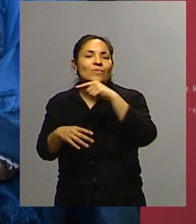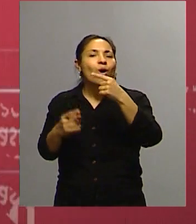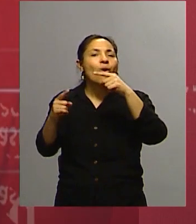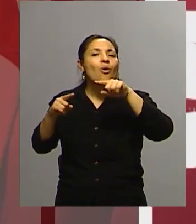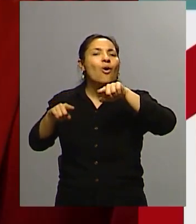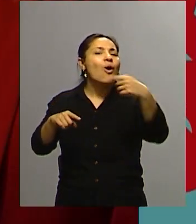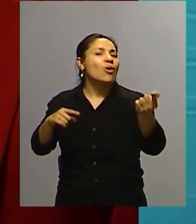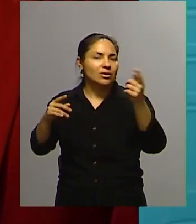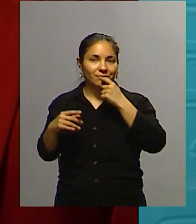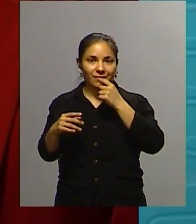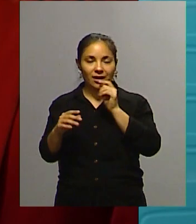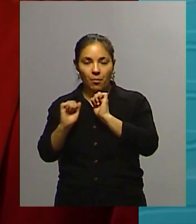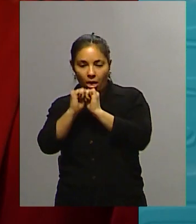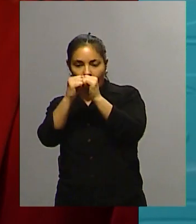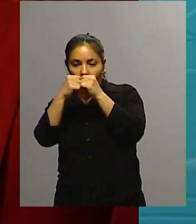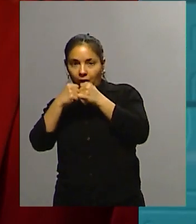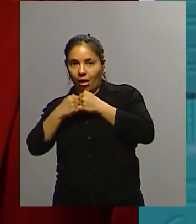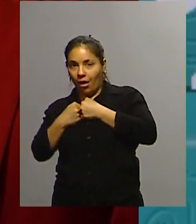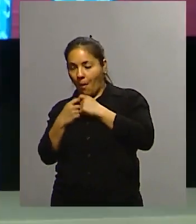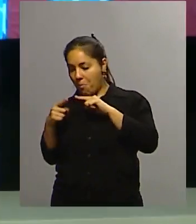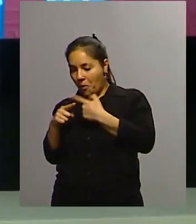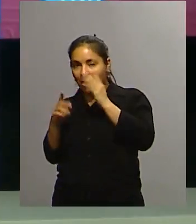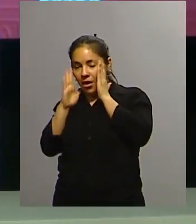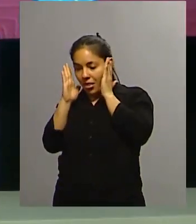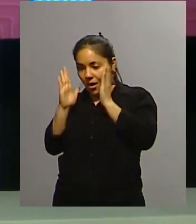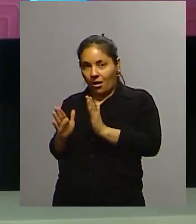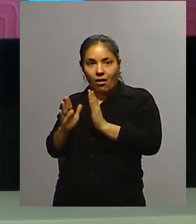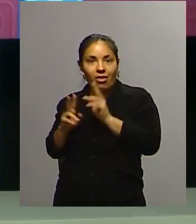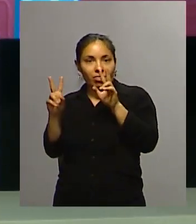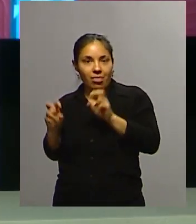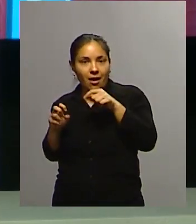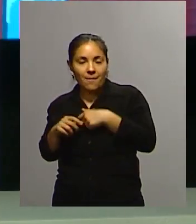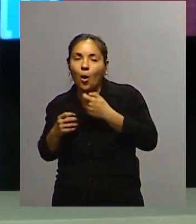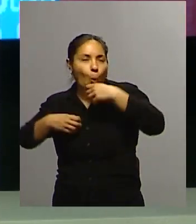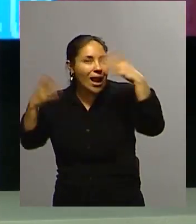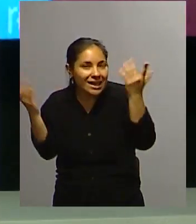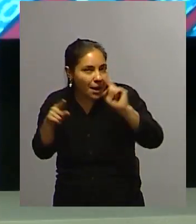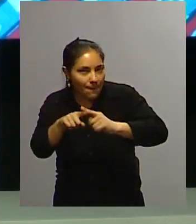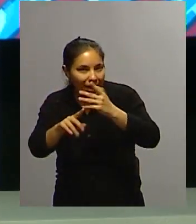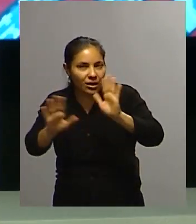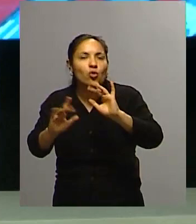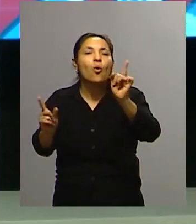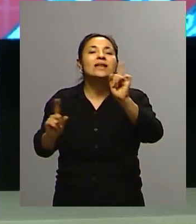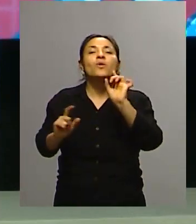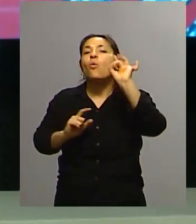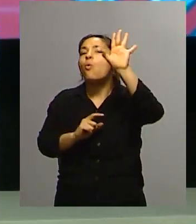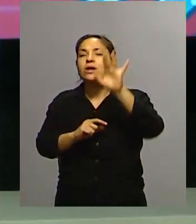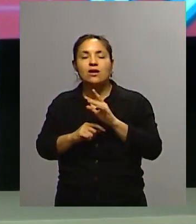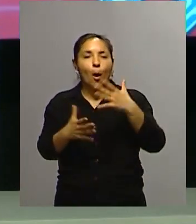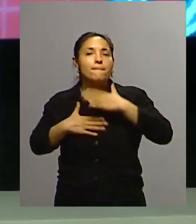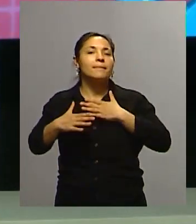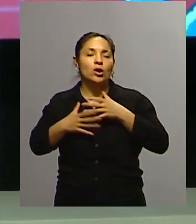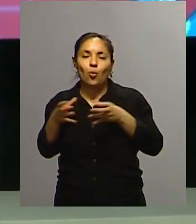El aislarte un poco y quedarte en las internas de cualquier partido, estoy hablando, no estoy hablando solamente de mi partido,